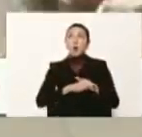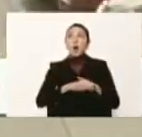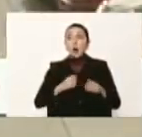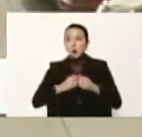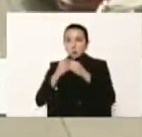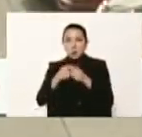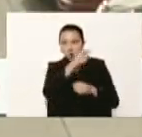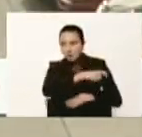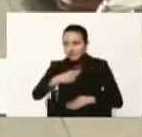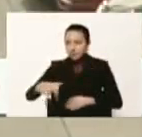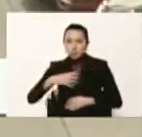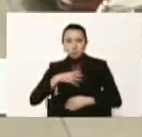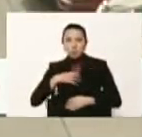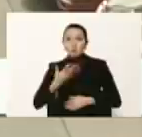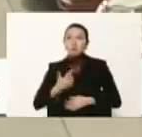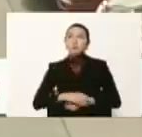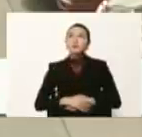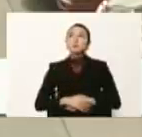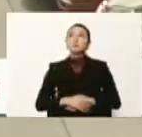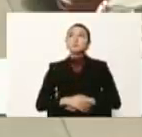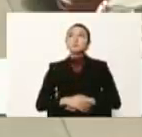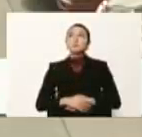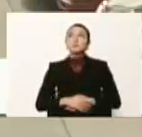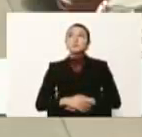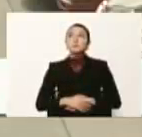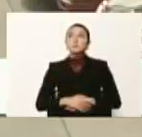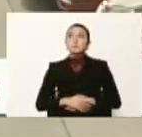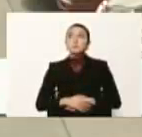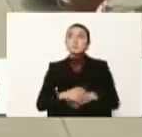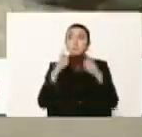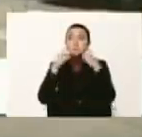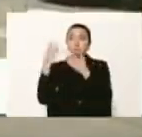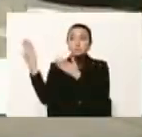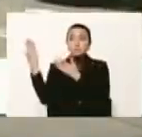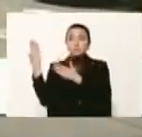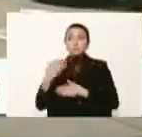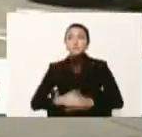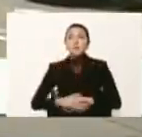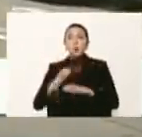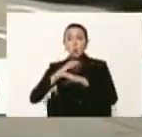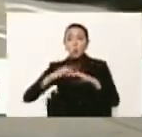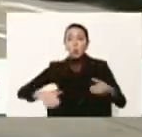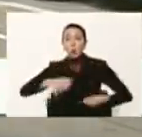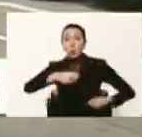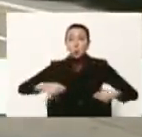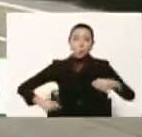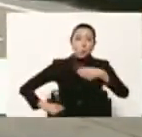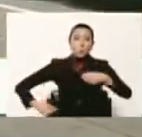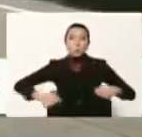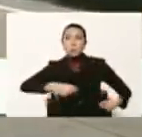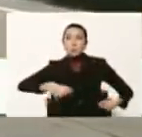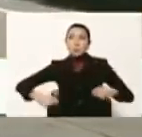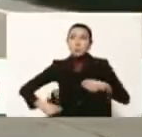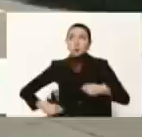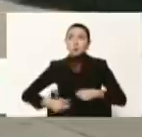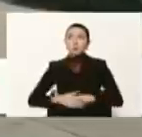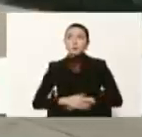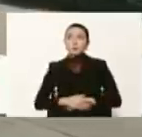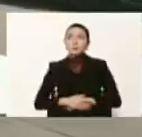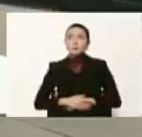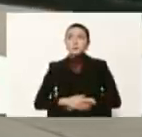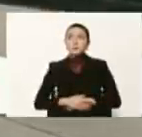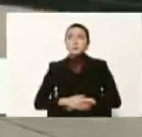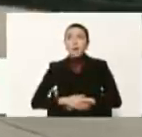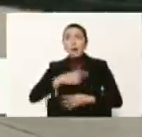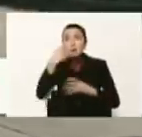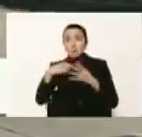dueño, recuperados. Y también tres camiones de dos cargas, modelo 350 y un camión Iveco de propiedad